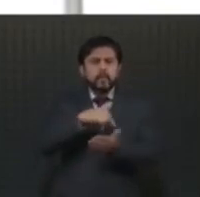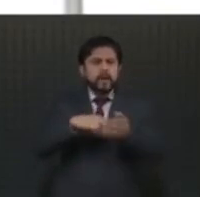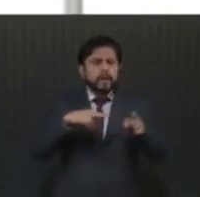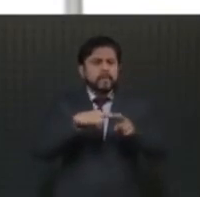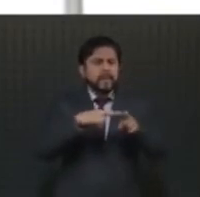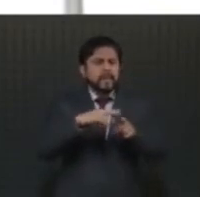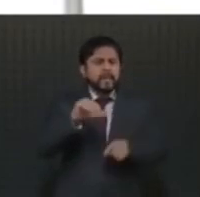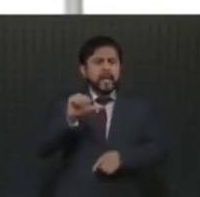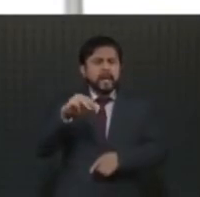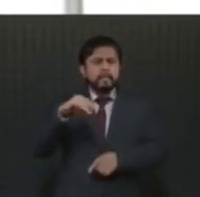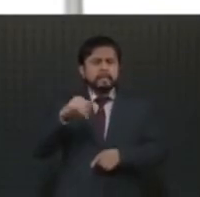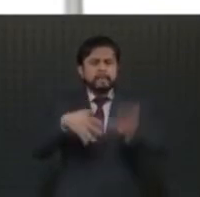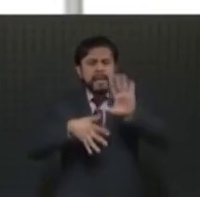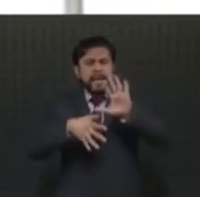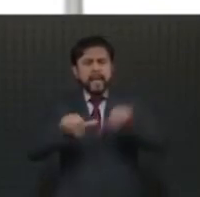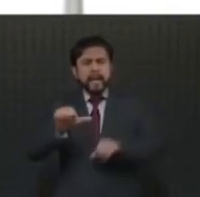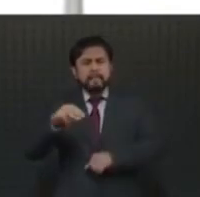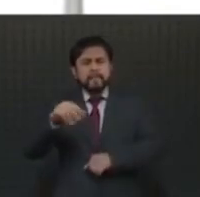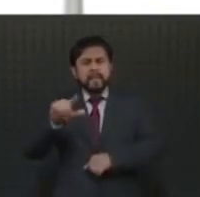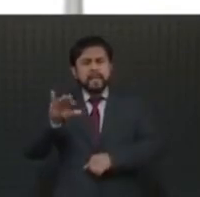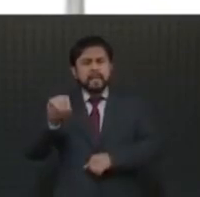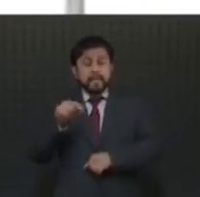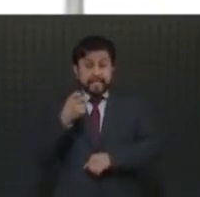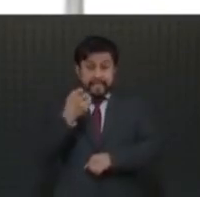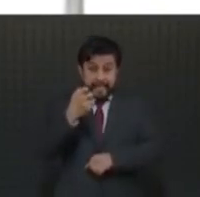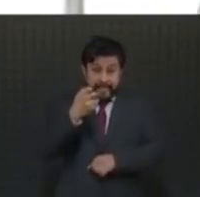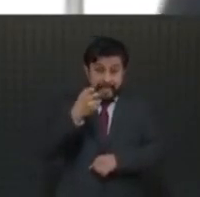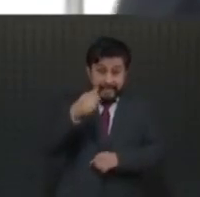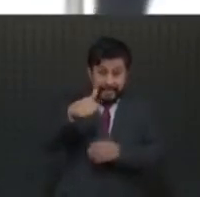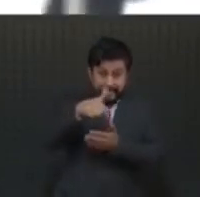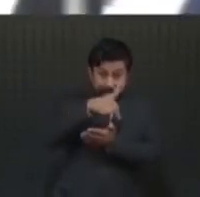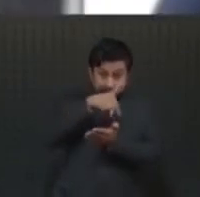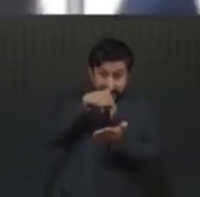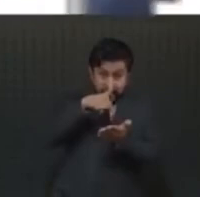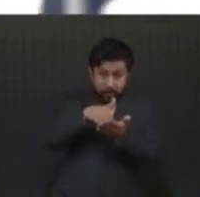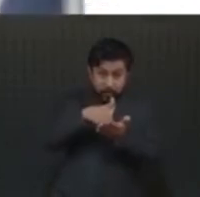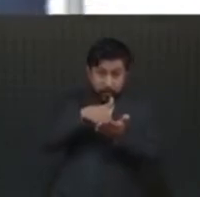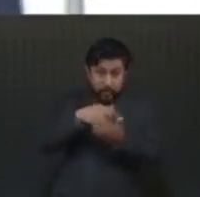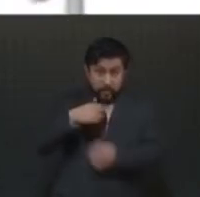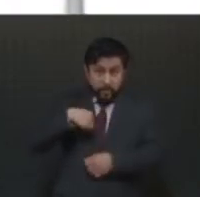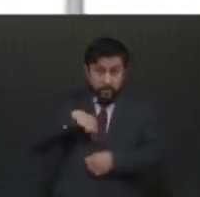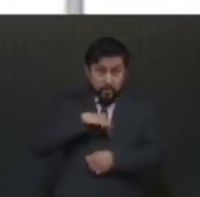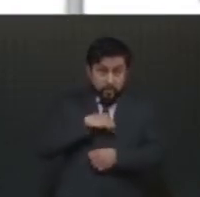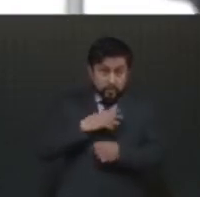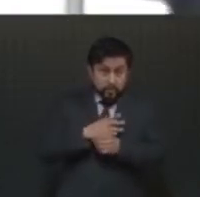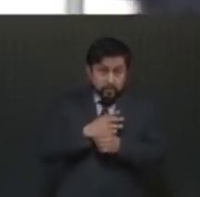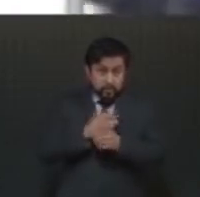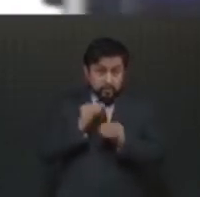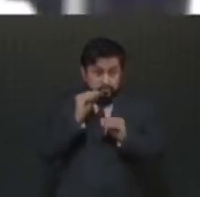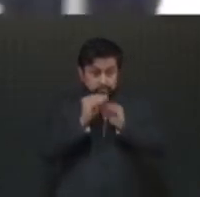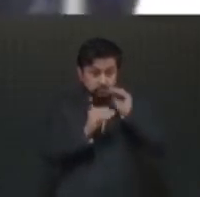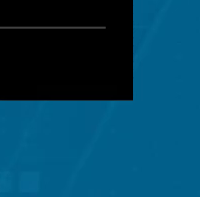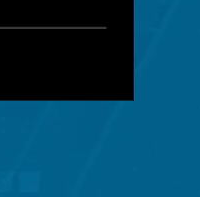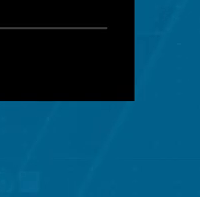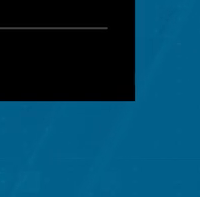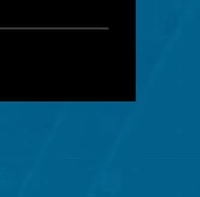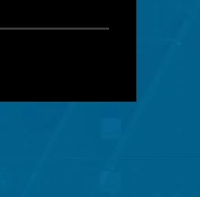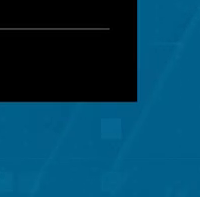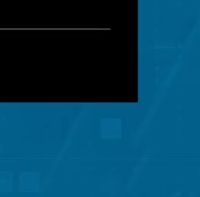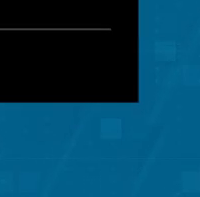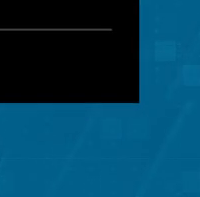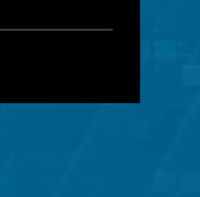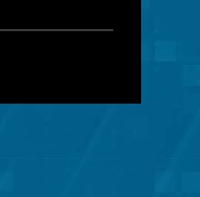que se instalará en la Glorieta de Colón sobre Paseo de la Reforma, y actores políticos han publicado sus opiniones al respecto, como